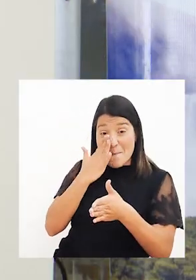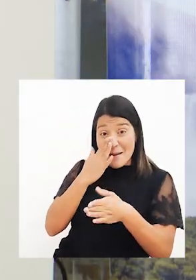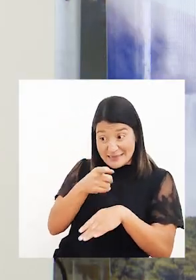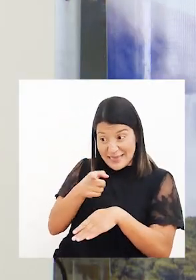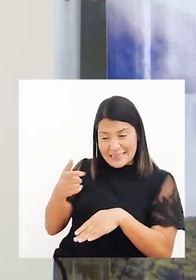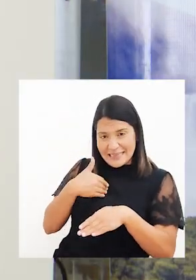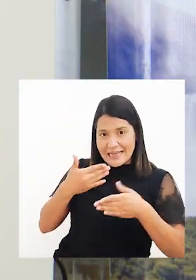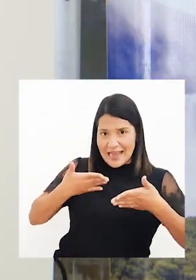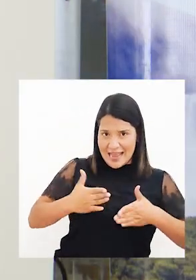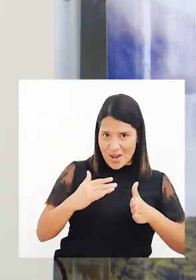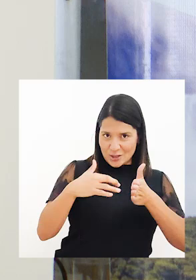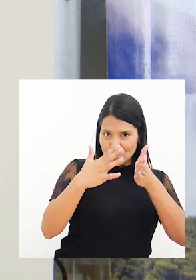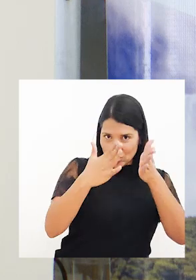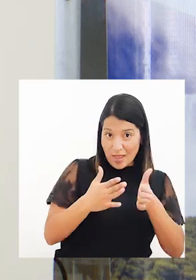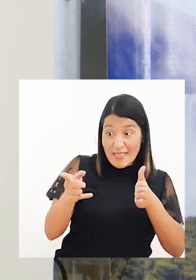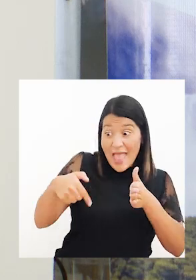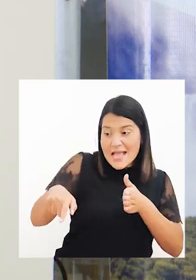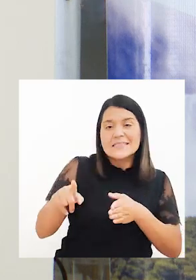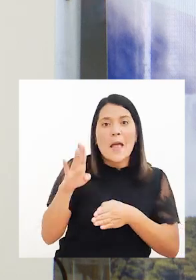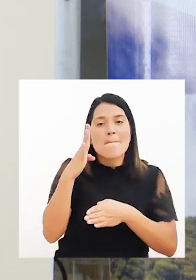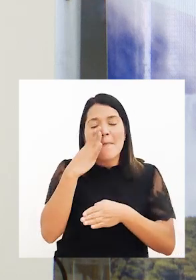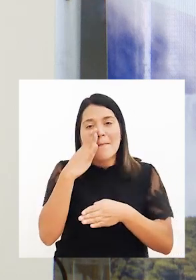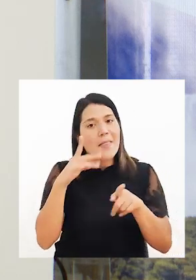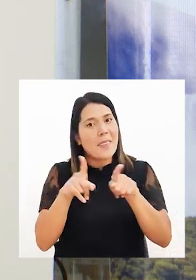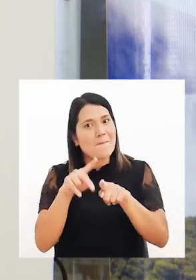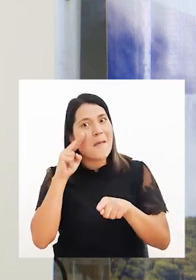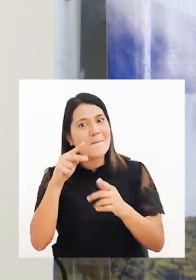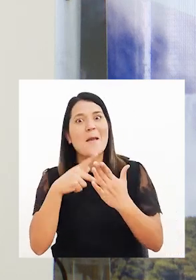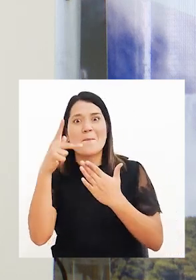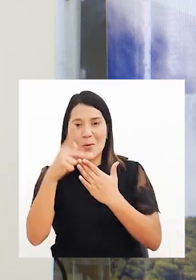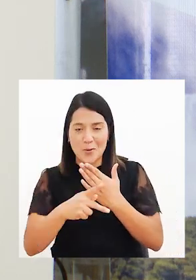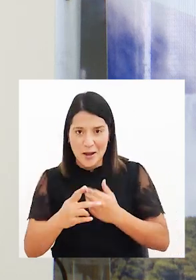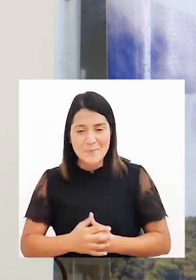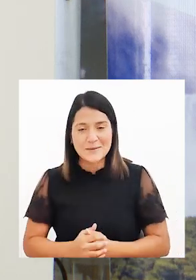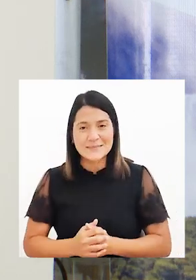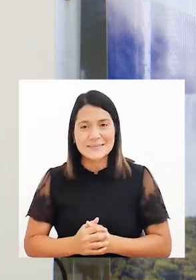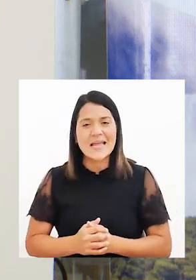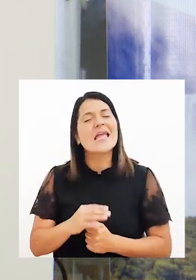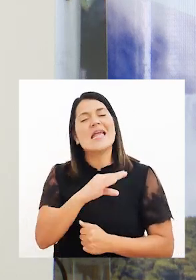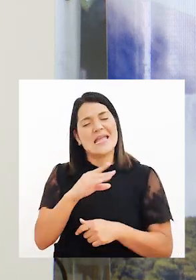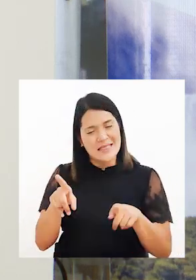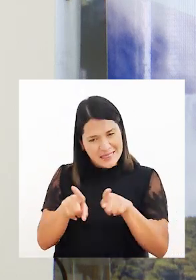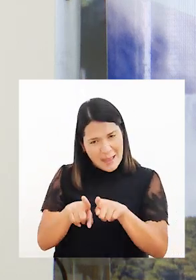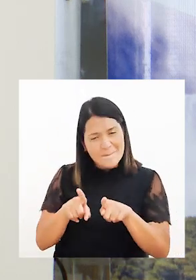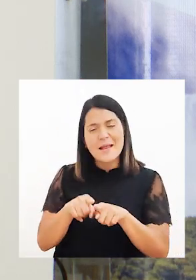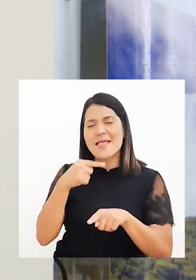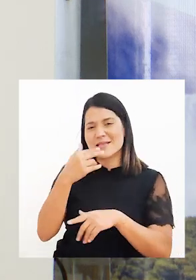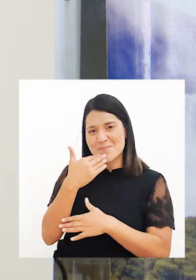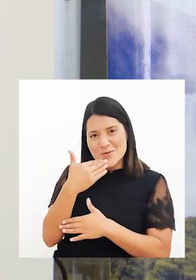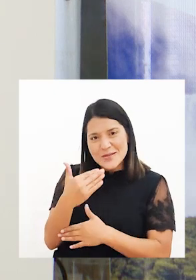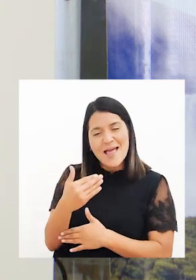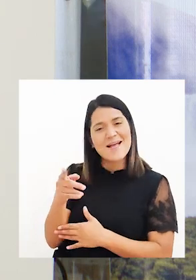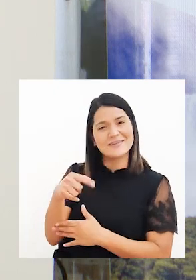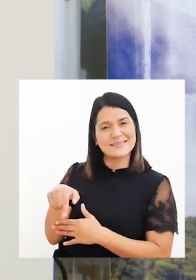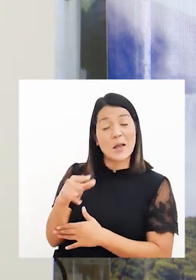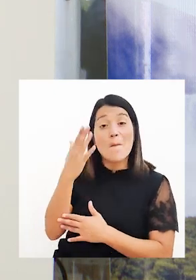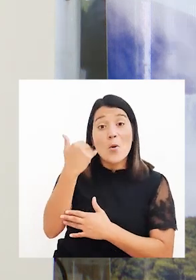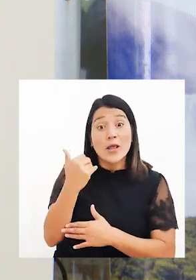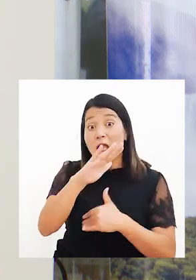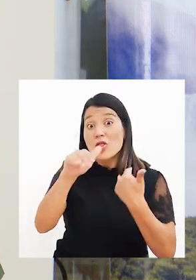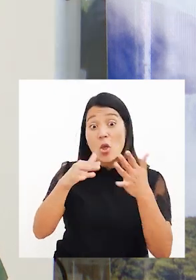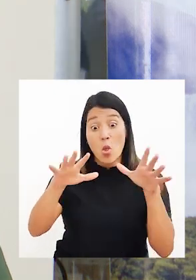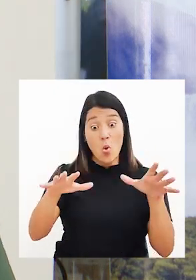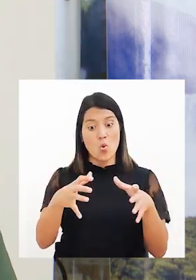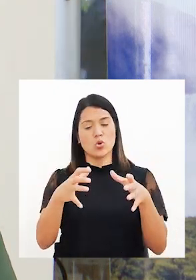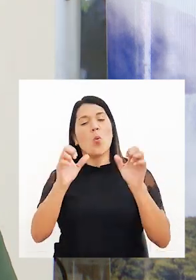el programa, madres de nuestros estudiantes de los centros educativos, a quienes también les damos las gracias, porque juntos y